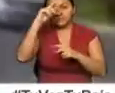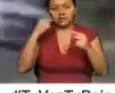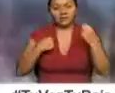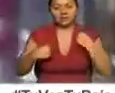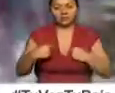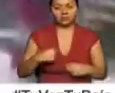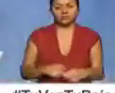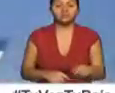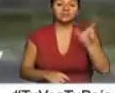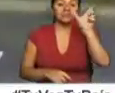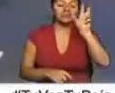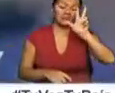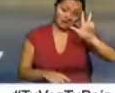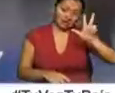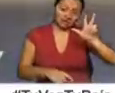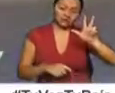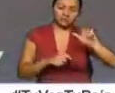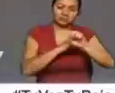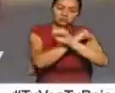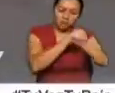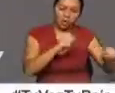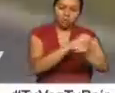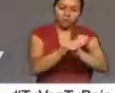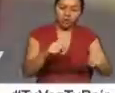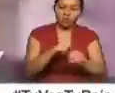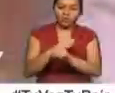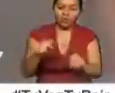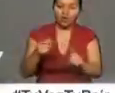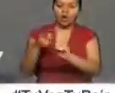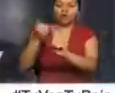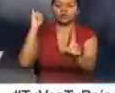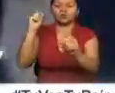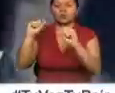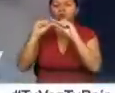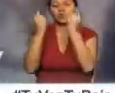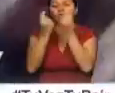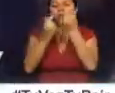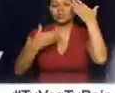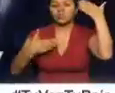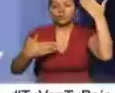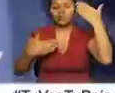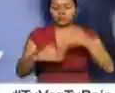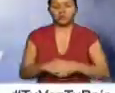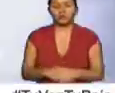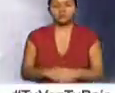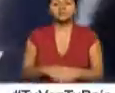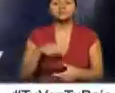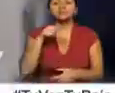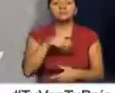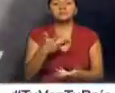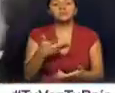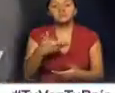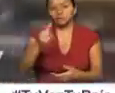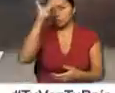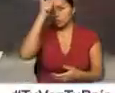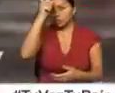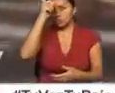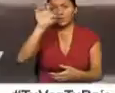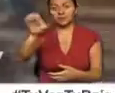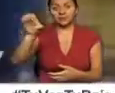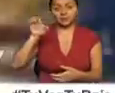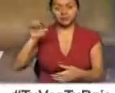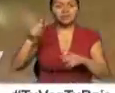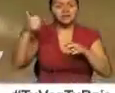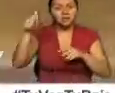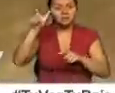Tres atentados atribuidos al Partido de los Trabajadores del Kurdistán, PKK, sacuden el este de Turquía, con al menos 10